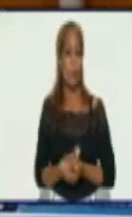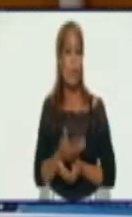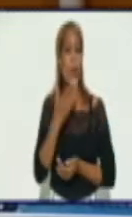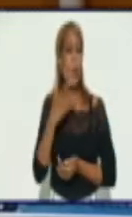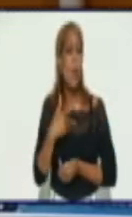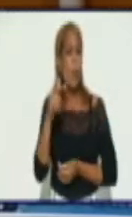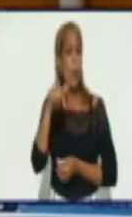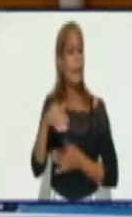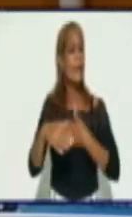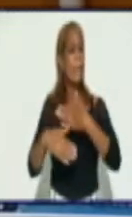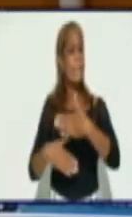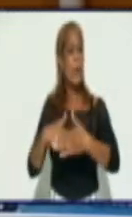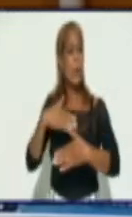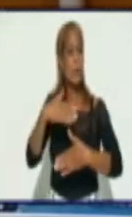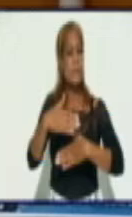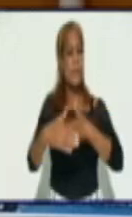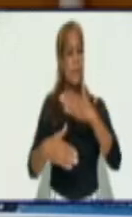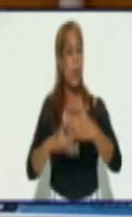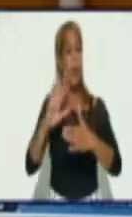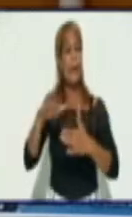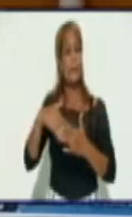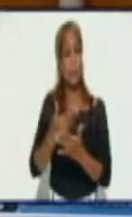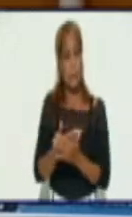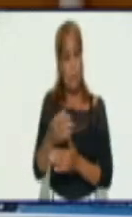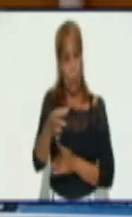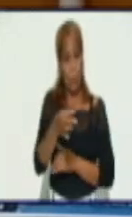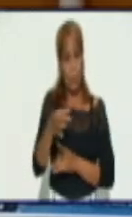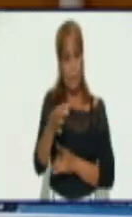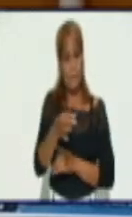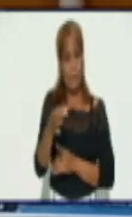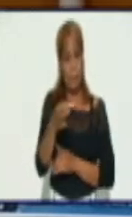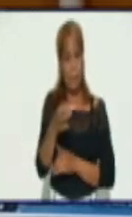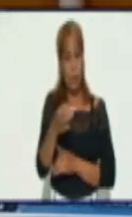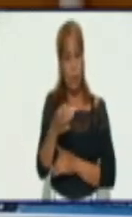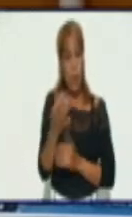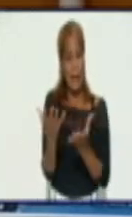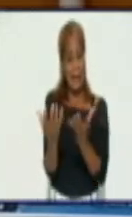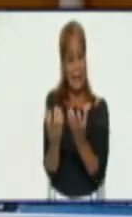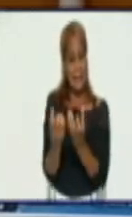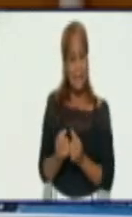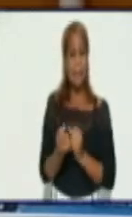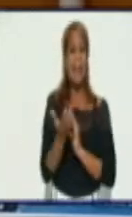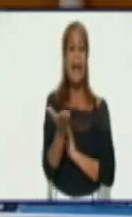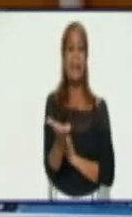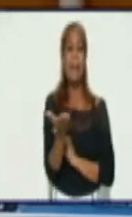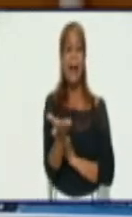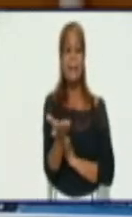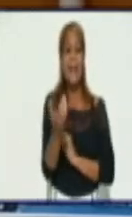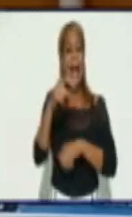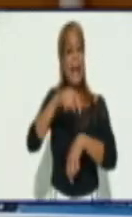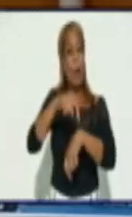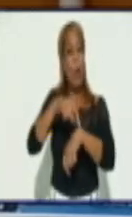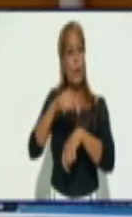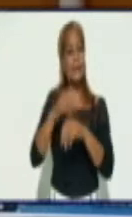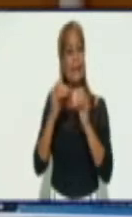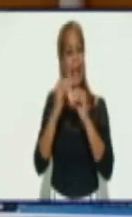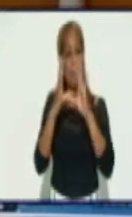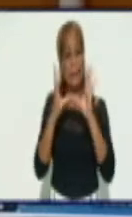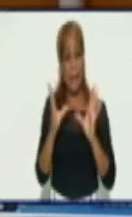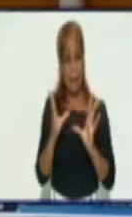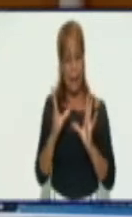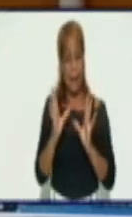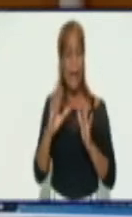proceso y en el los municipios reciben las demandas en horas de la mañana es decir las personas